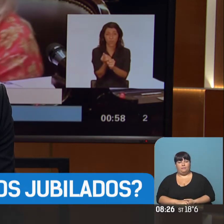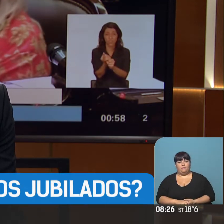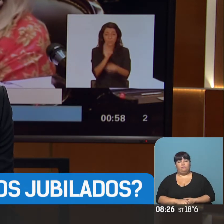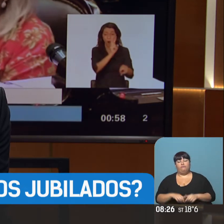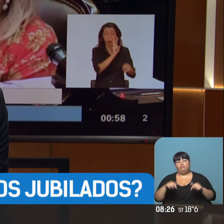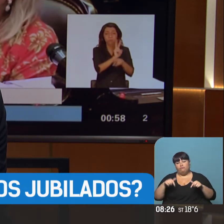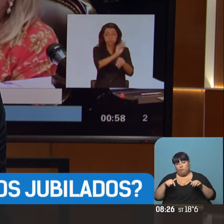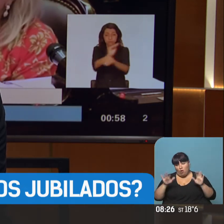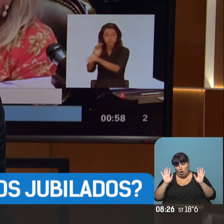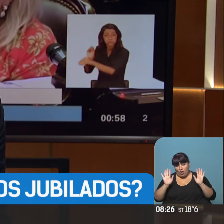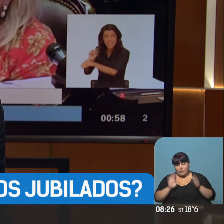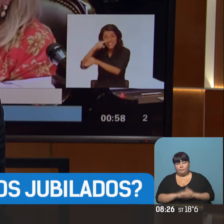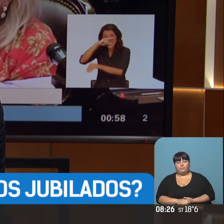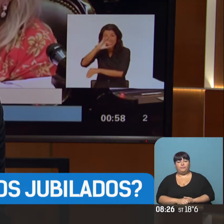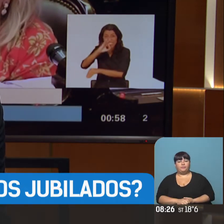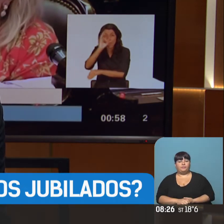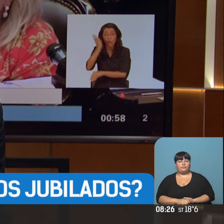Hoy quizás.